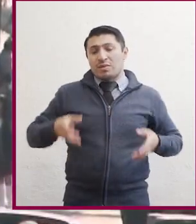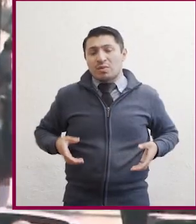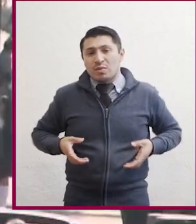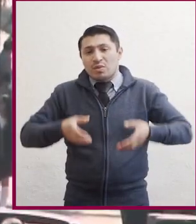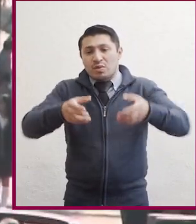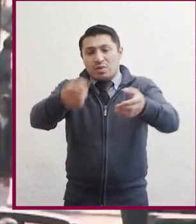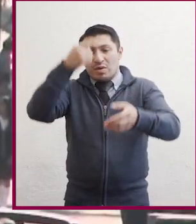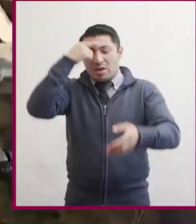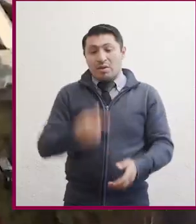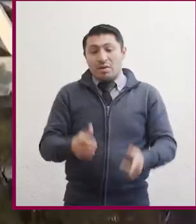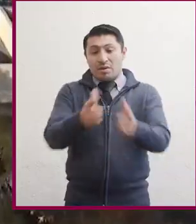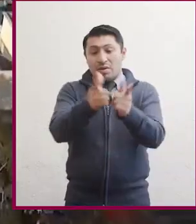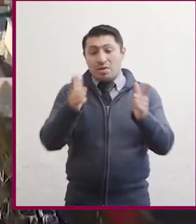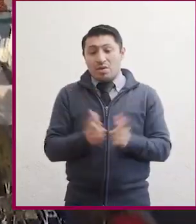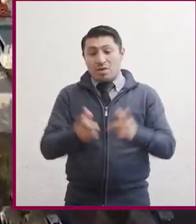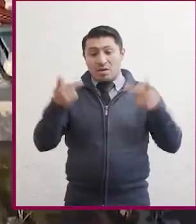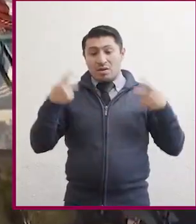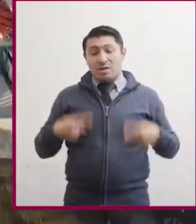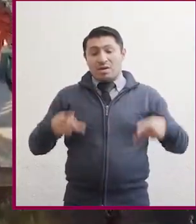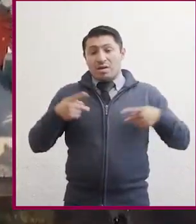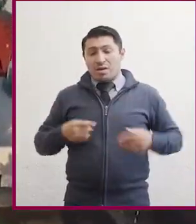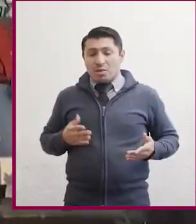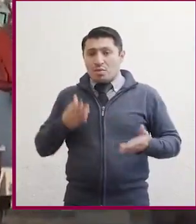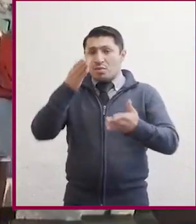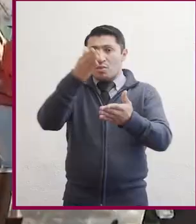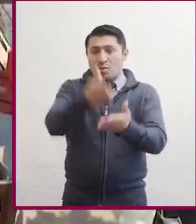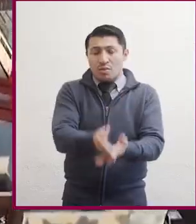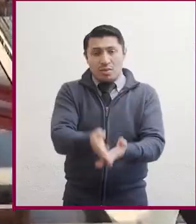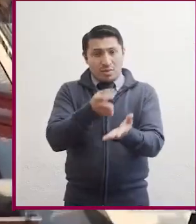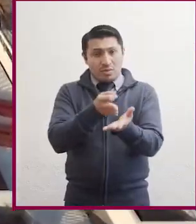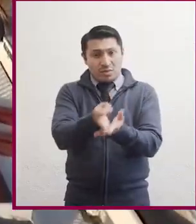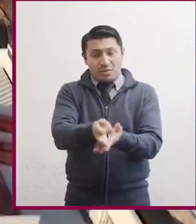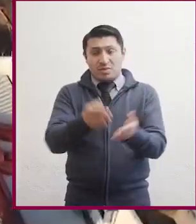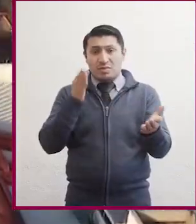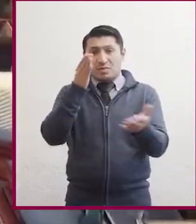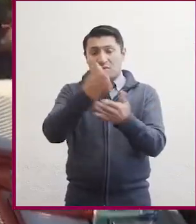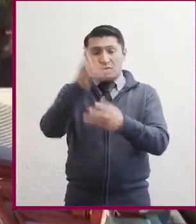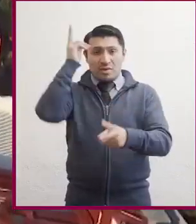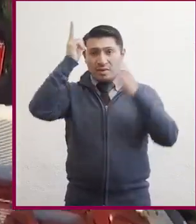del itinerario fijo para los grupos de fieles que visitan a la Virgen.